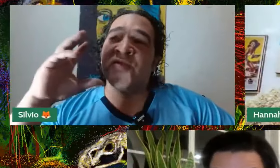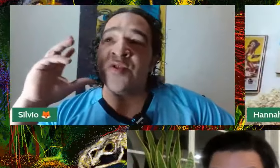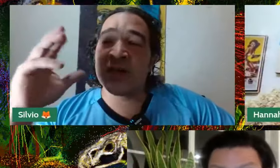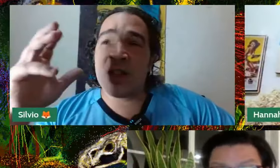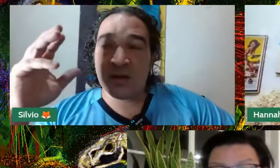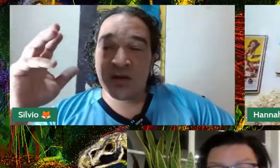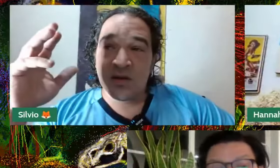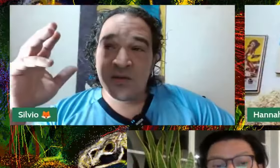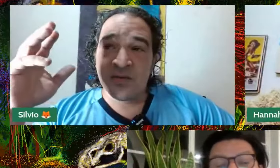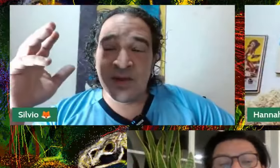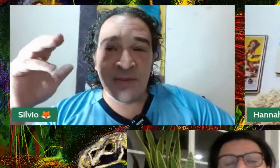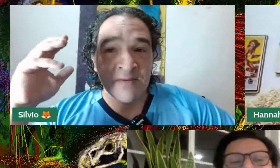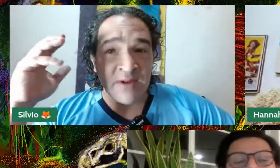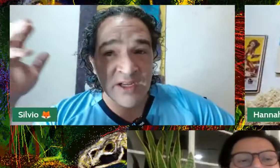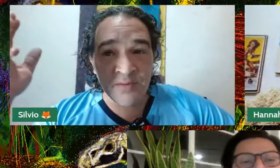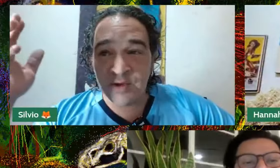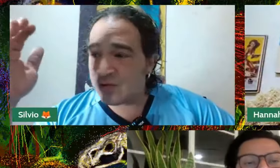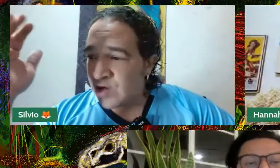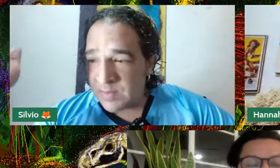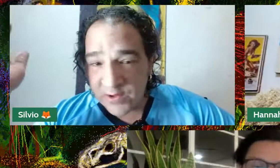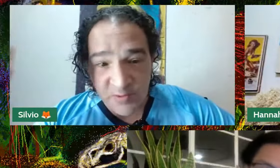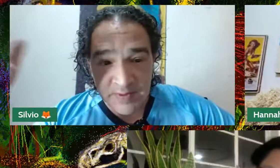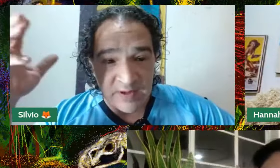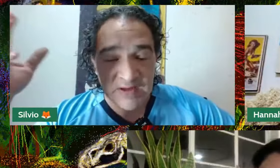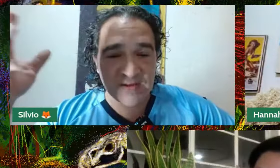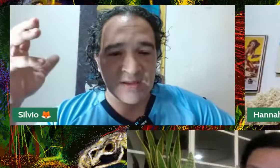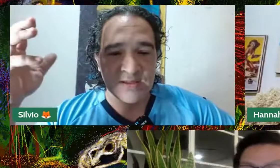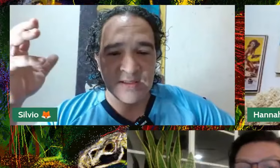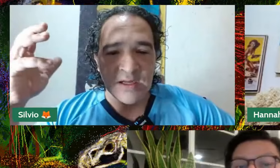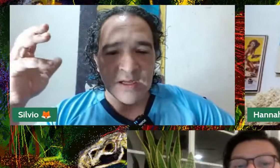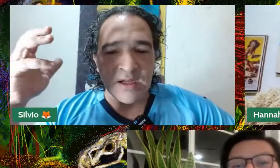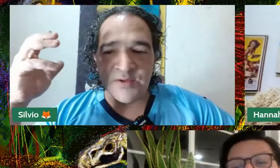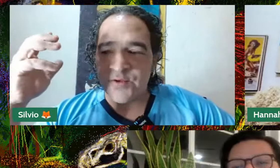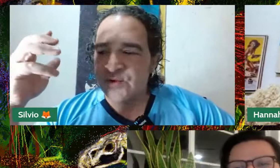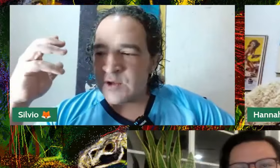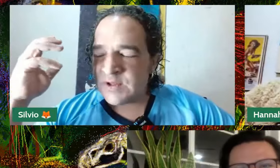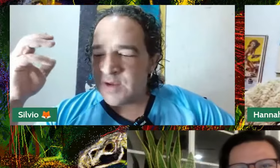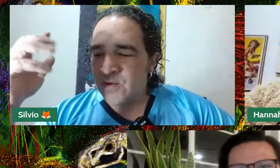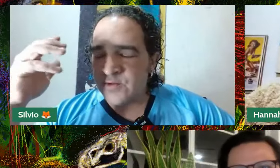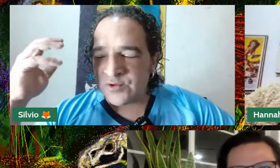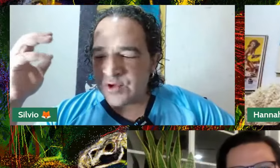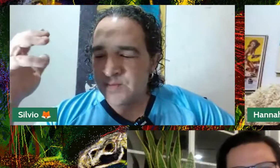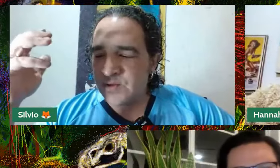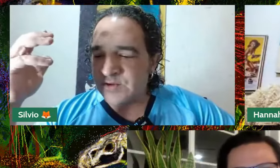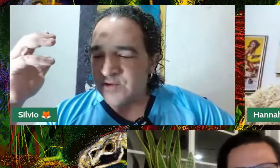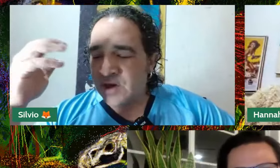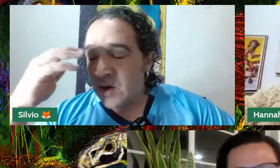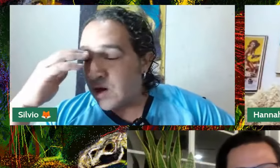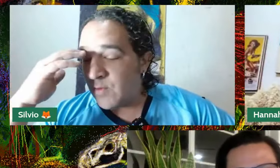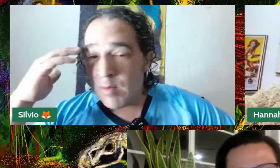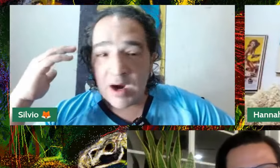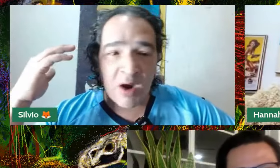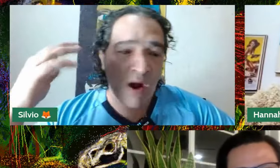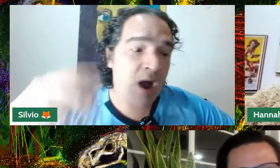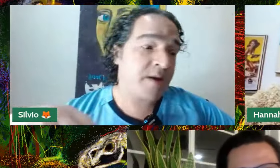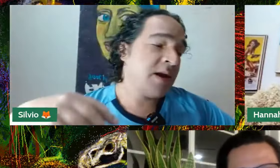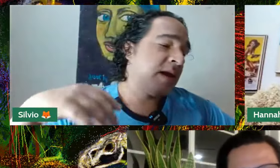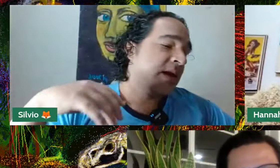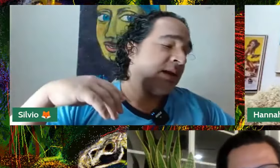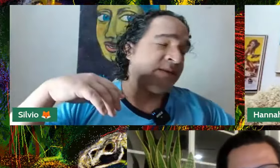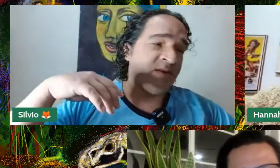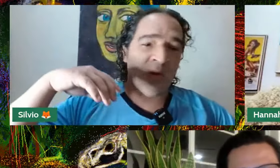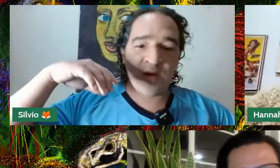esa retórica del petrismo y de tus amigos petristas, que son todo el tiempo, mucho tiempo, diciendo que no, que nos vamos a